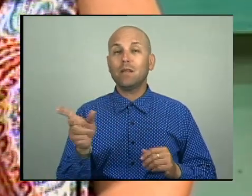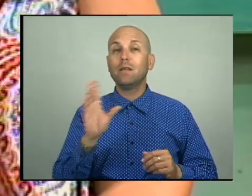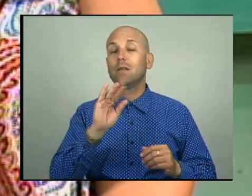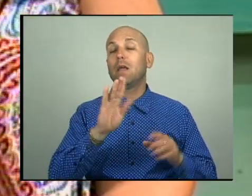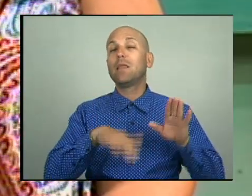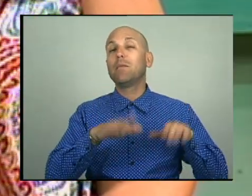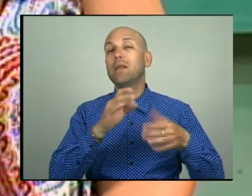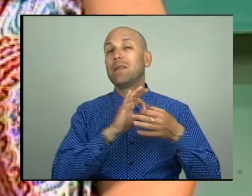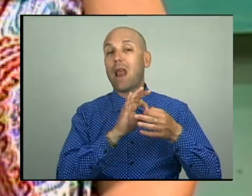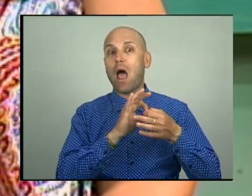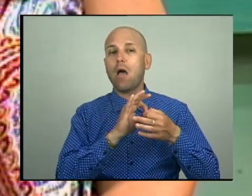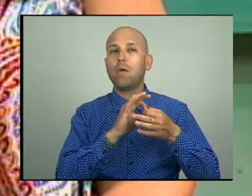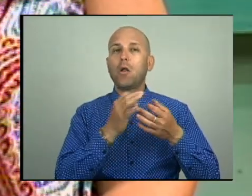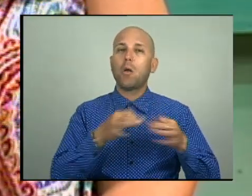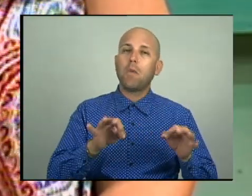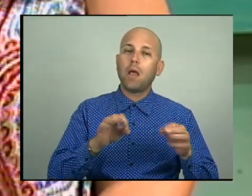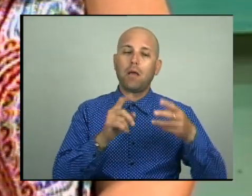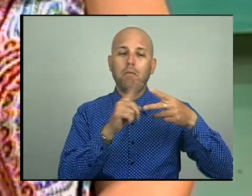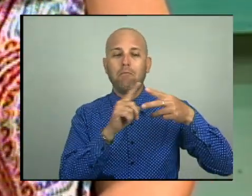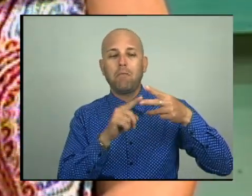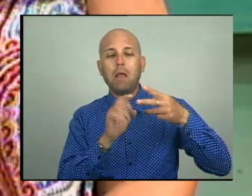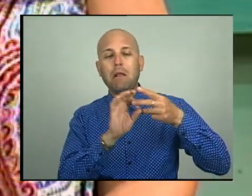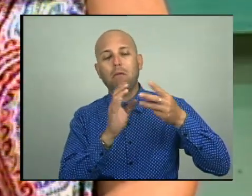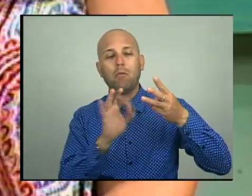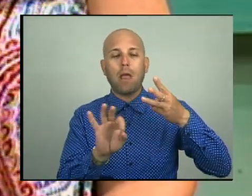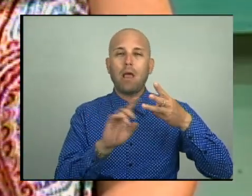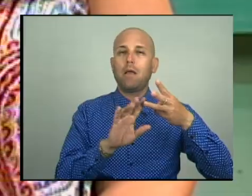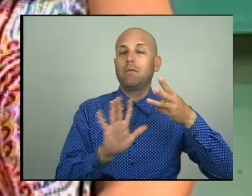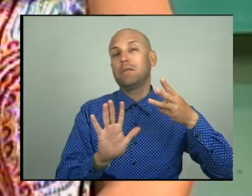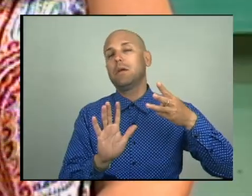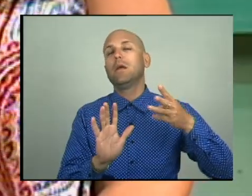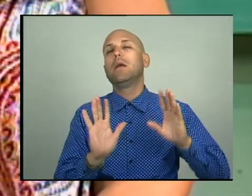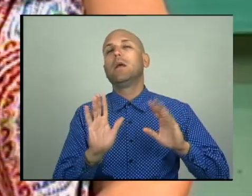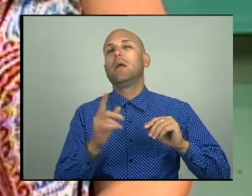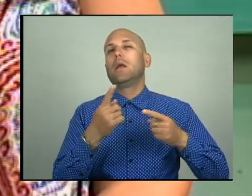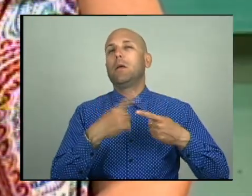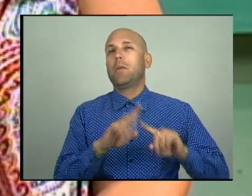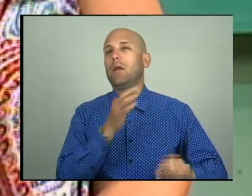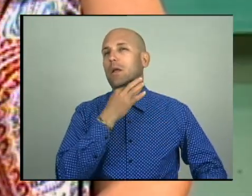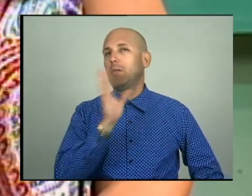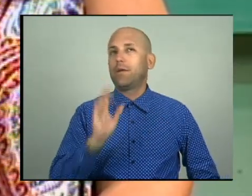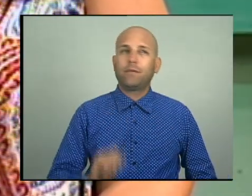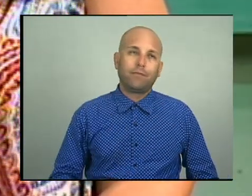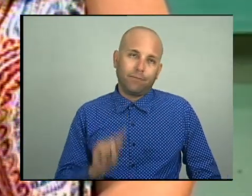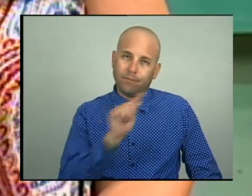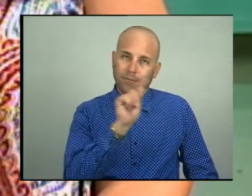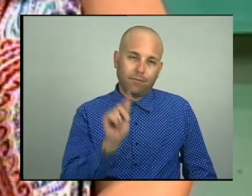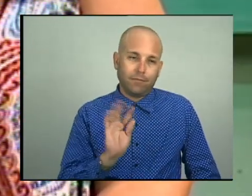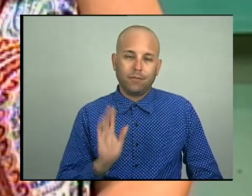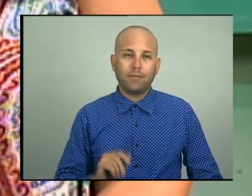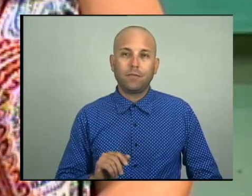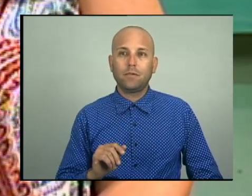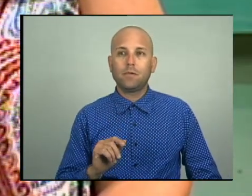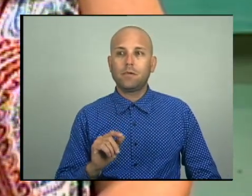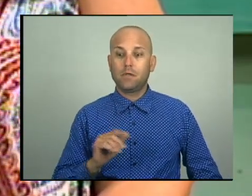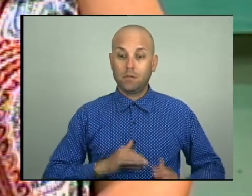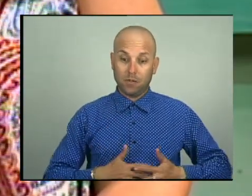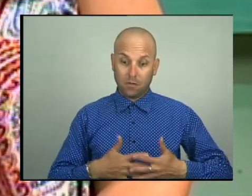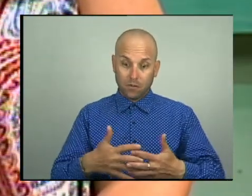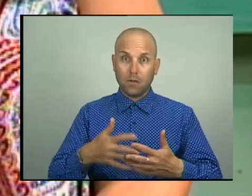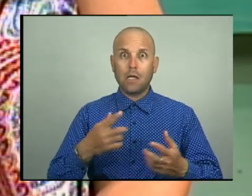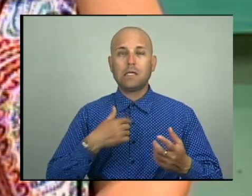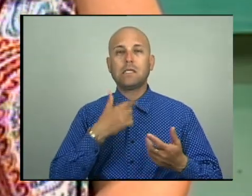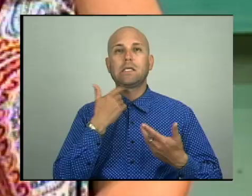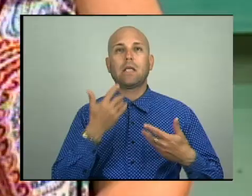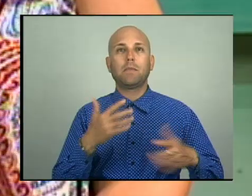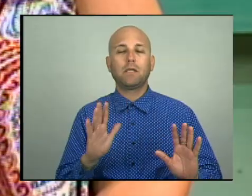pero siempre, digamos, al final o en primera instancia, ¿cuál es el tratamiento